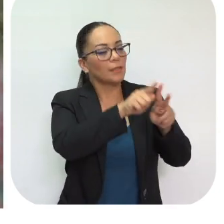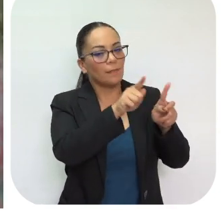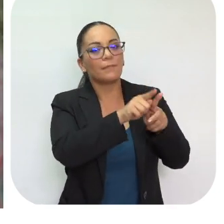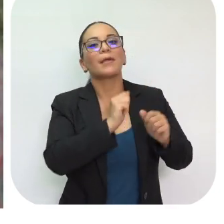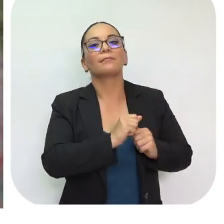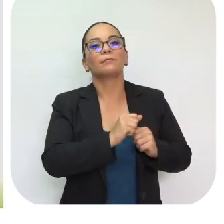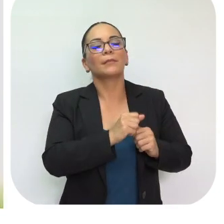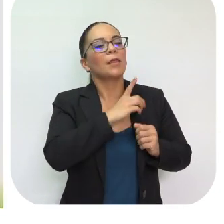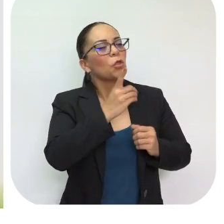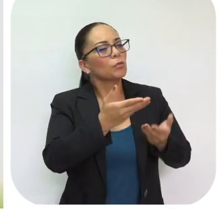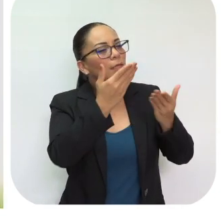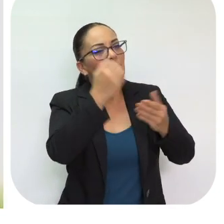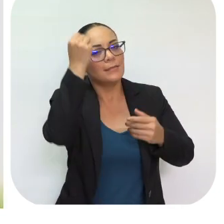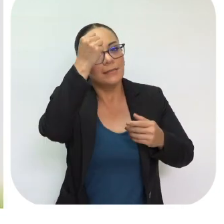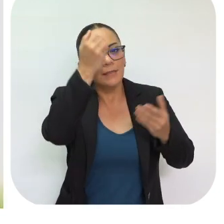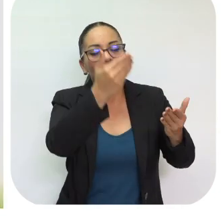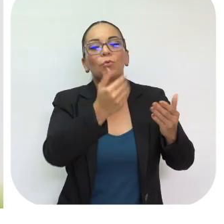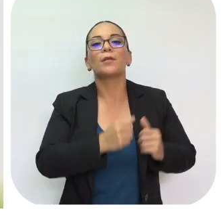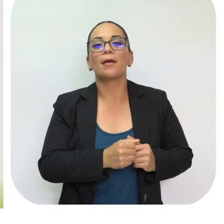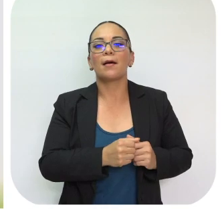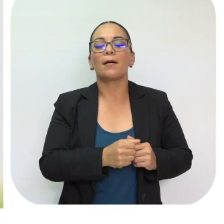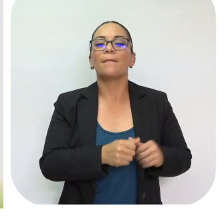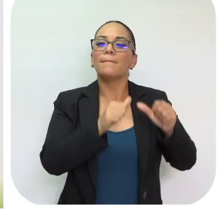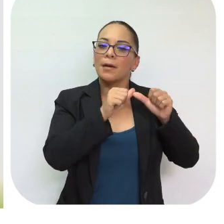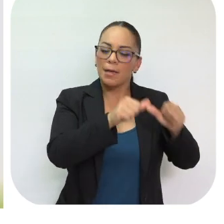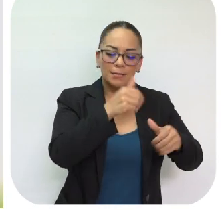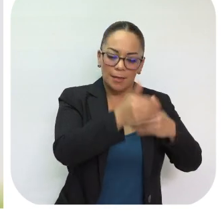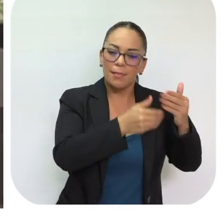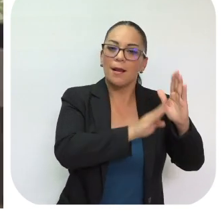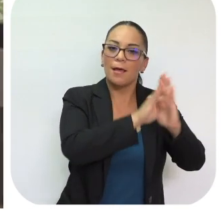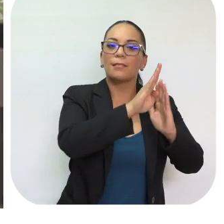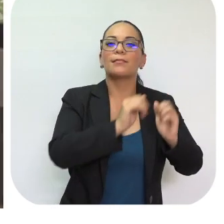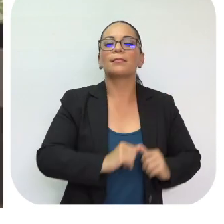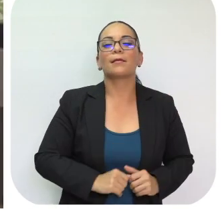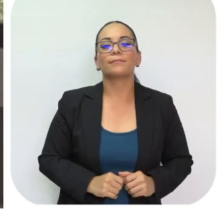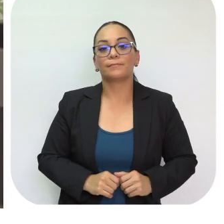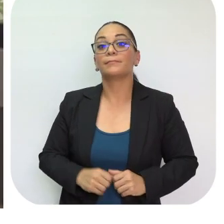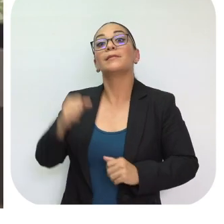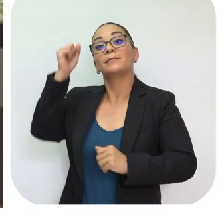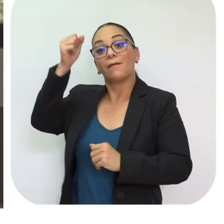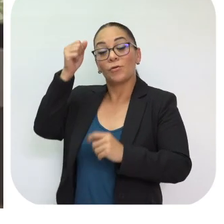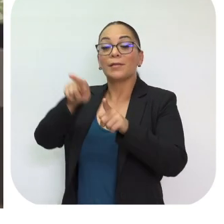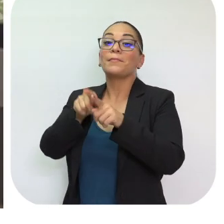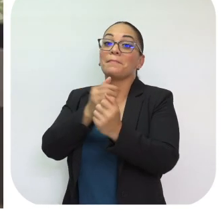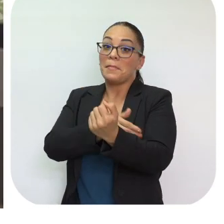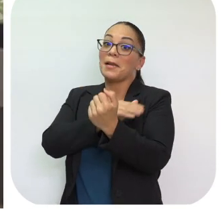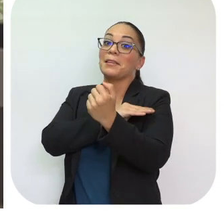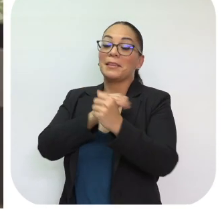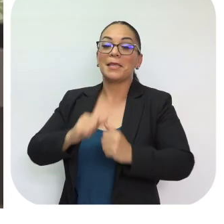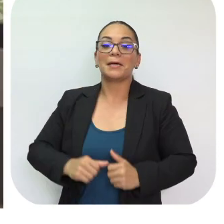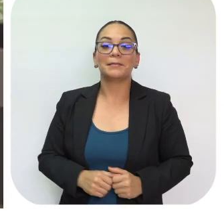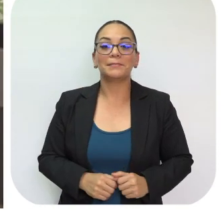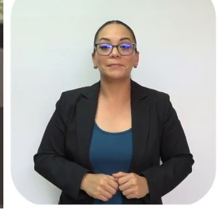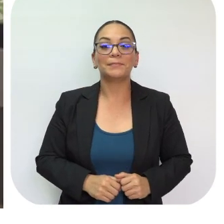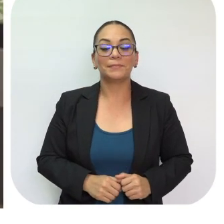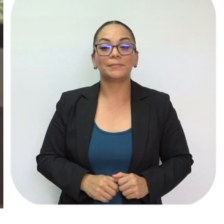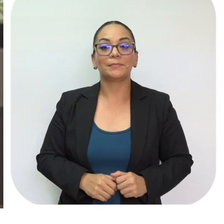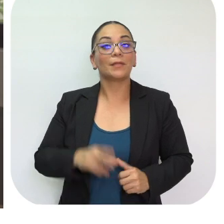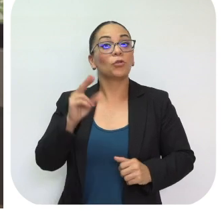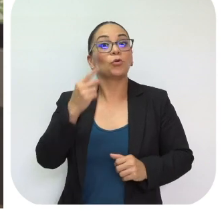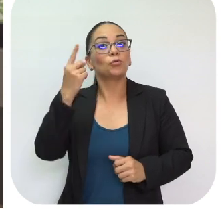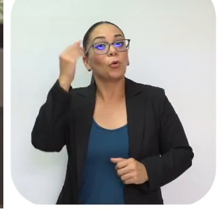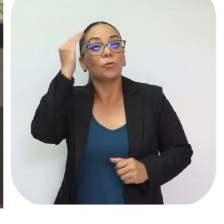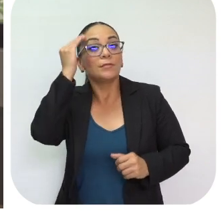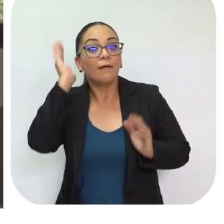dé sabiduría para que siga adelante, ¿verdad? Sabiduría y valentía. Porque no solo saber